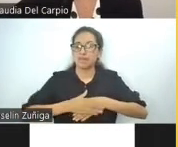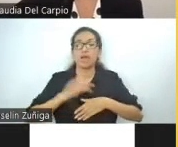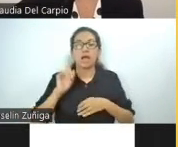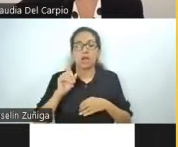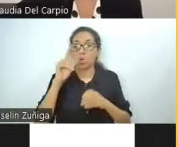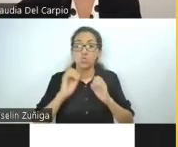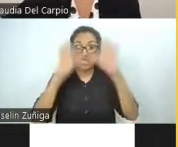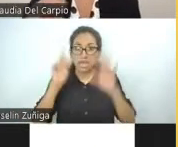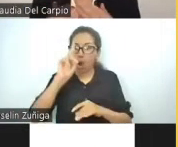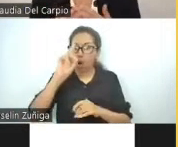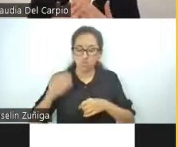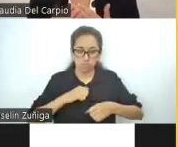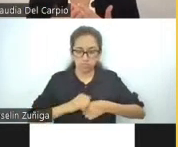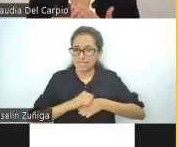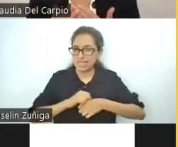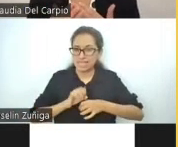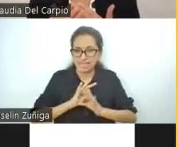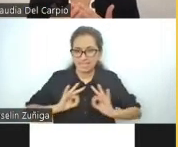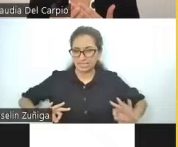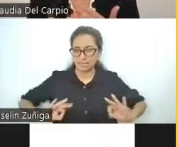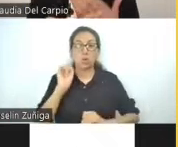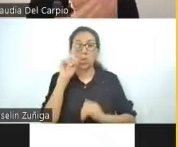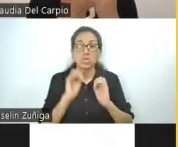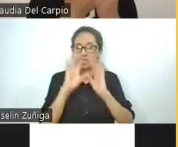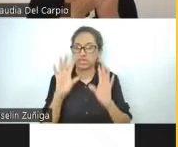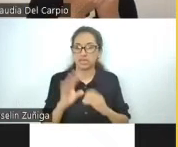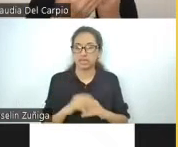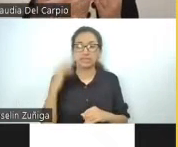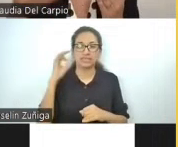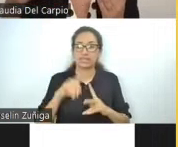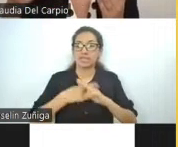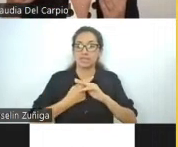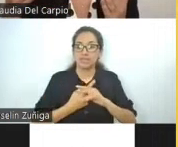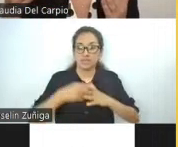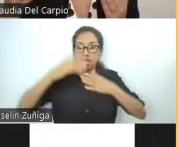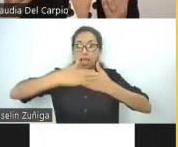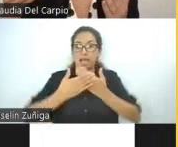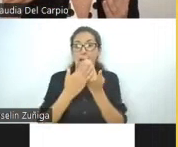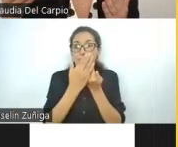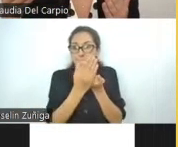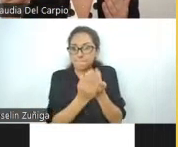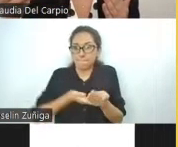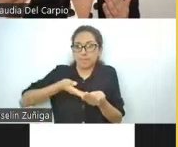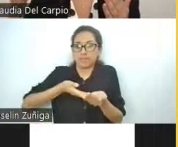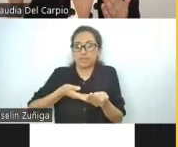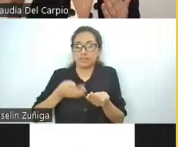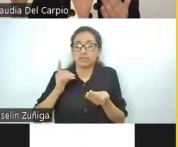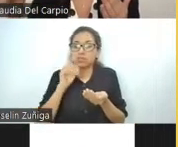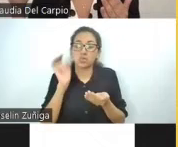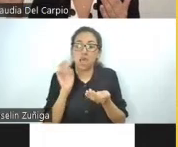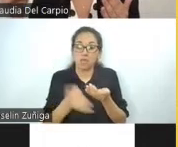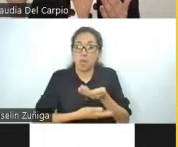día debería ser suficiente. El lavado debe ser siempre de adelante para atrás para no contaminar o arrastrar